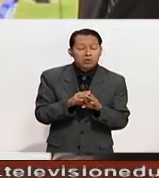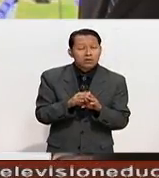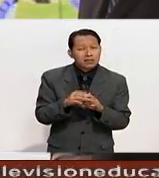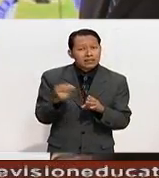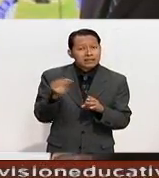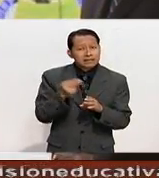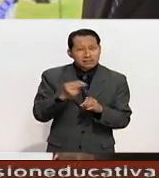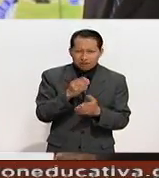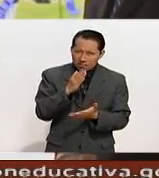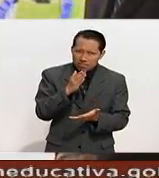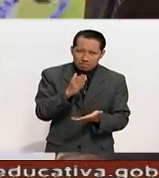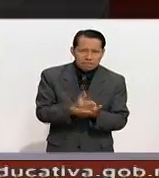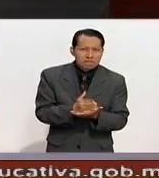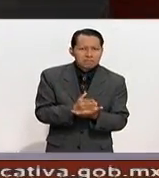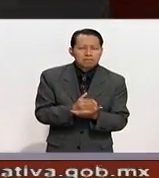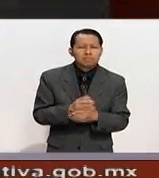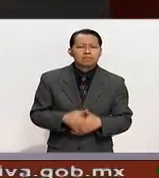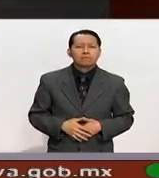carnicería.